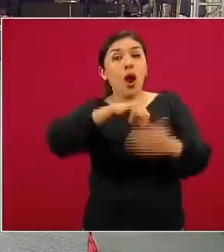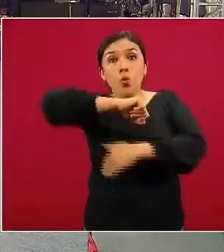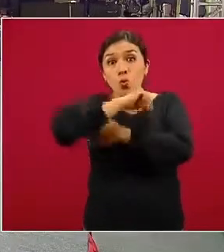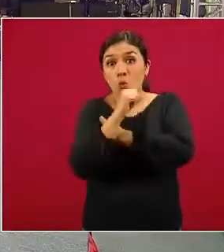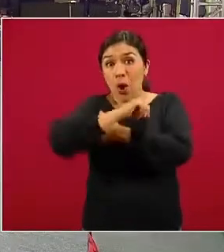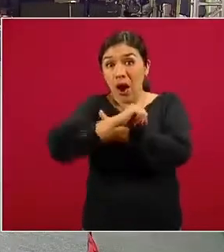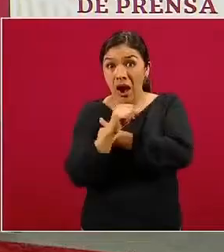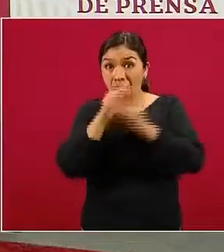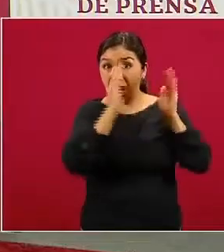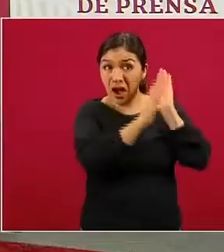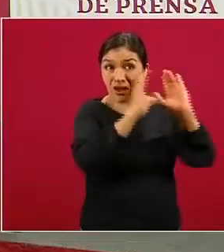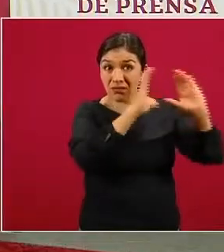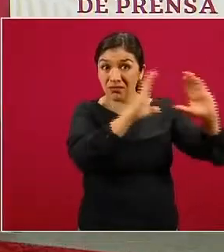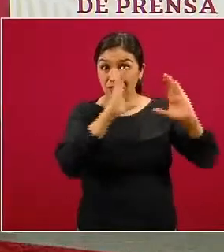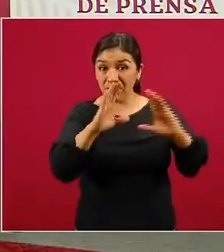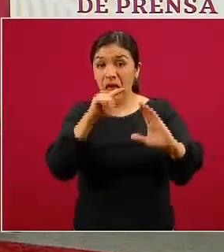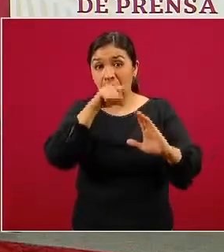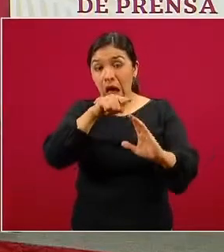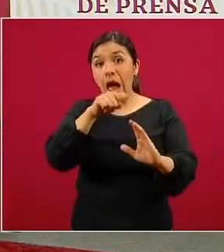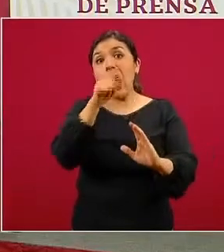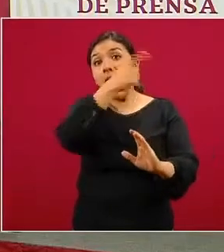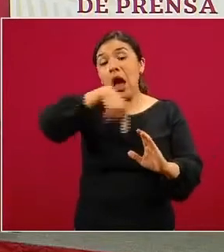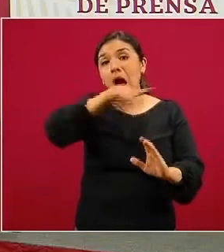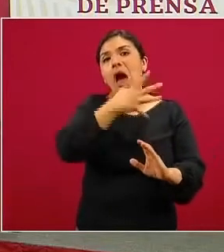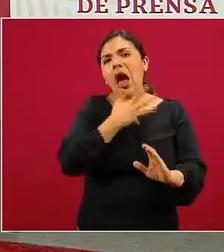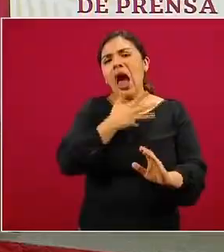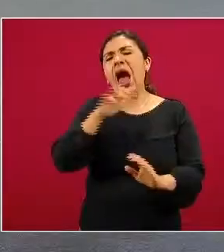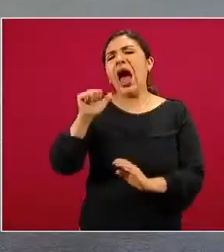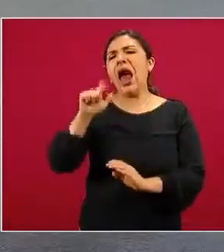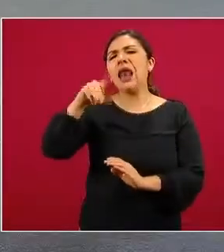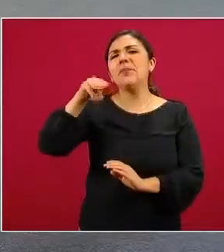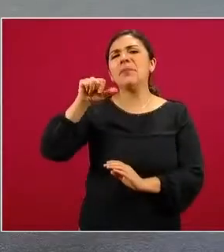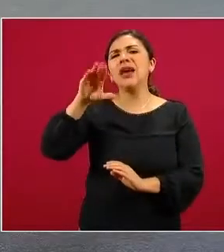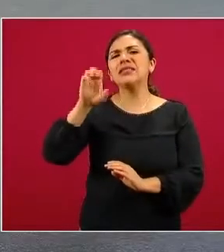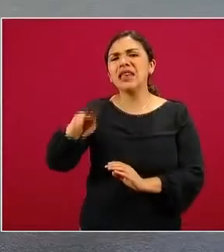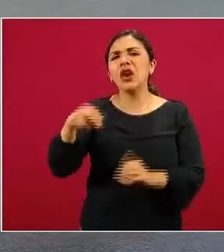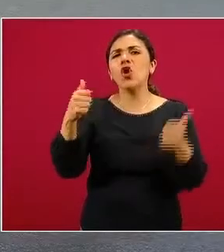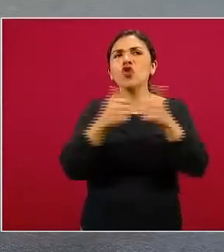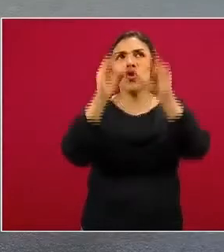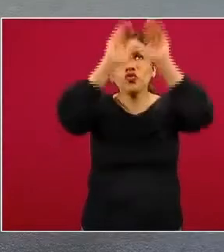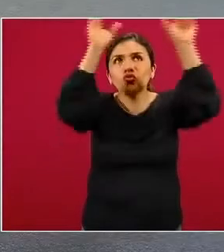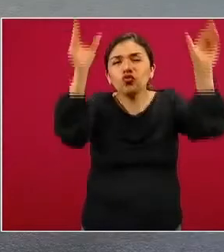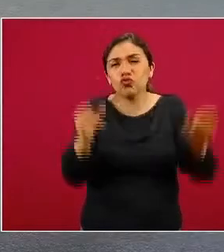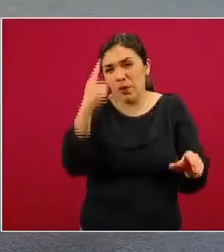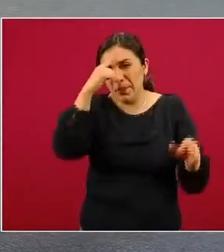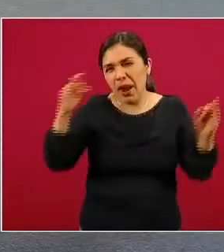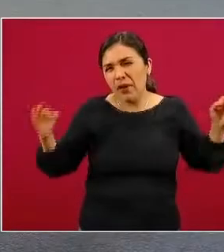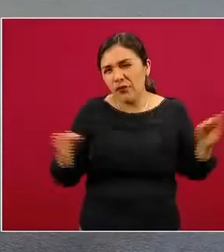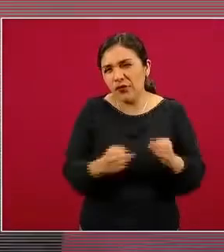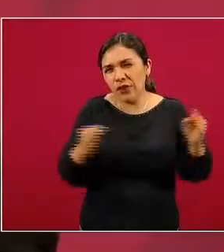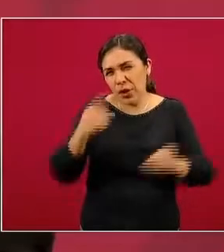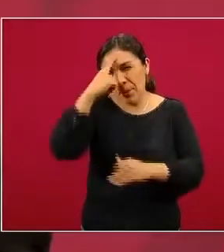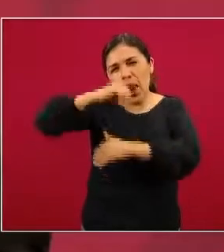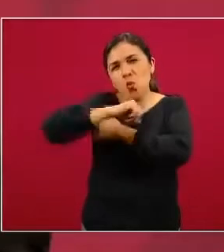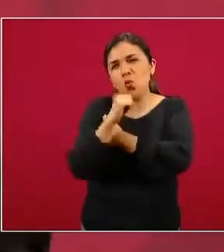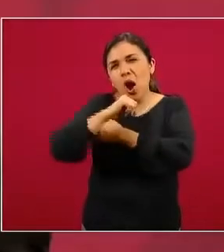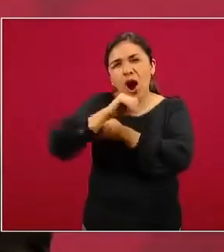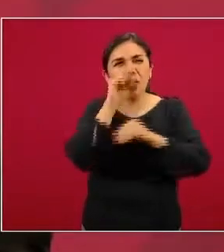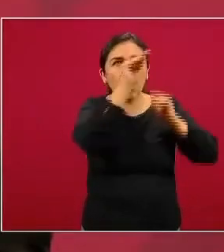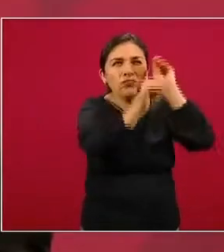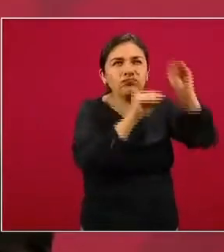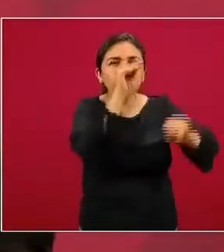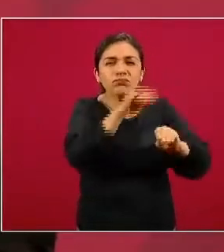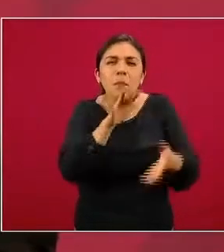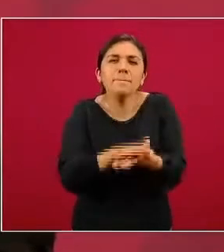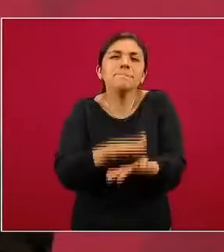que prácticamente la mayoría de las entidades federativas cuentan con cámaras de frío donde almacenan la